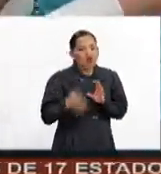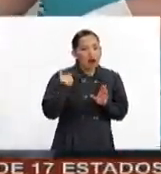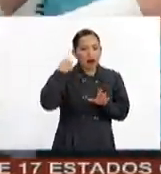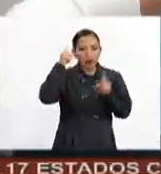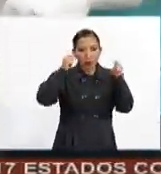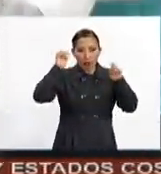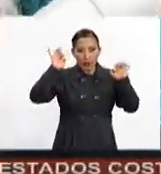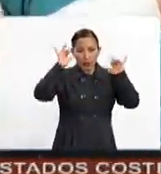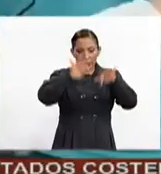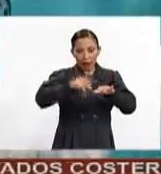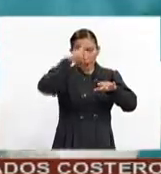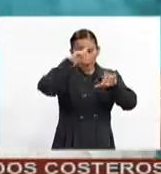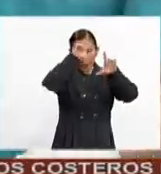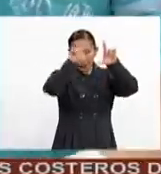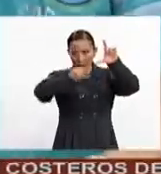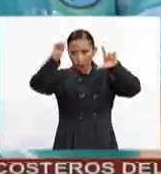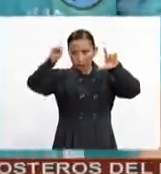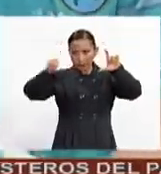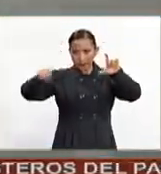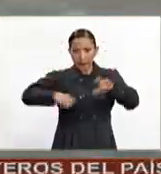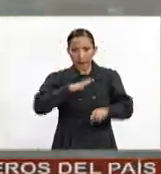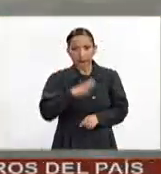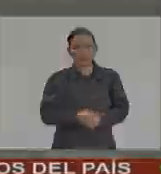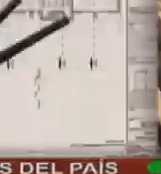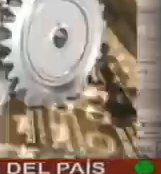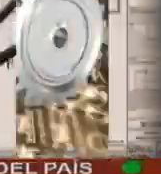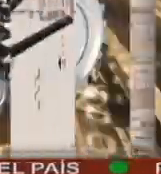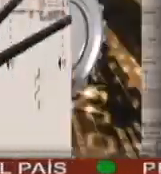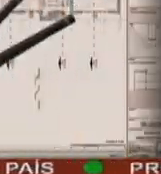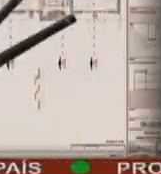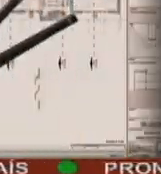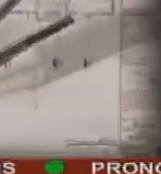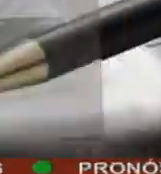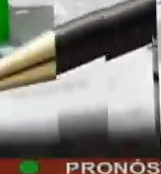destinos turísticos de la República Mexicana.